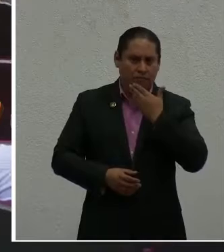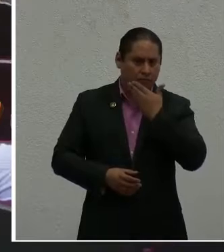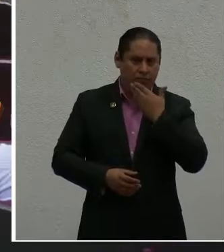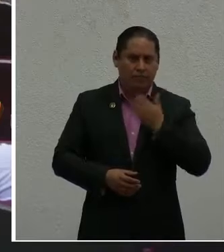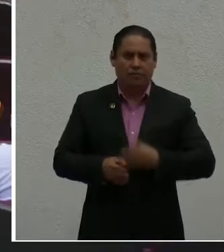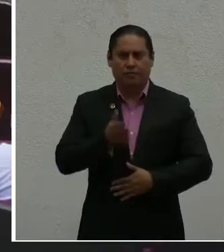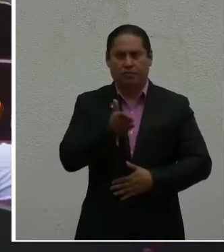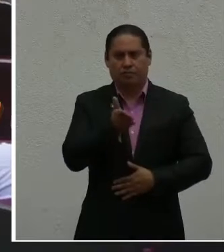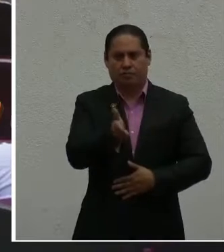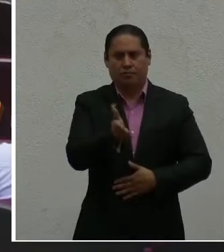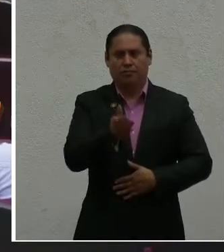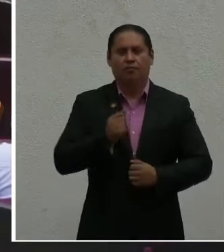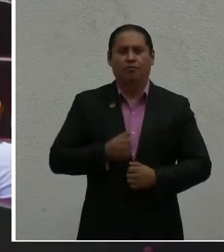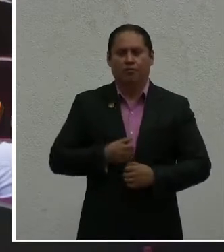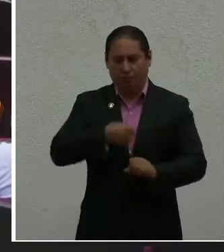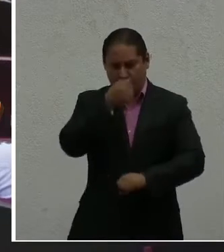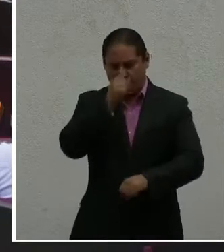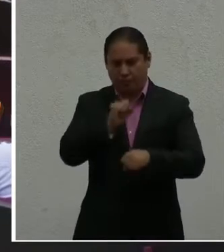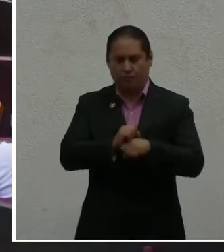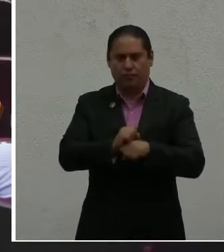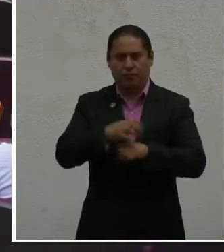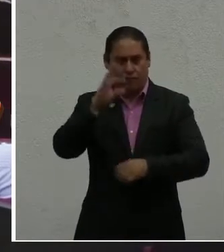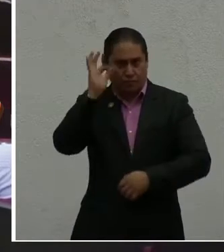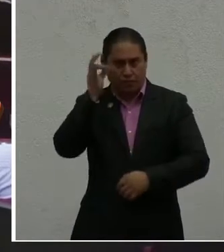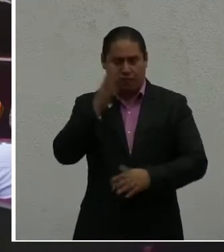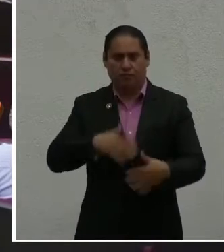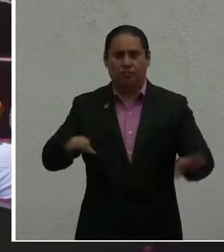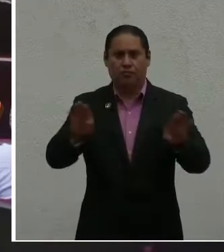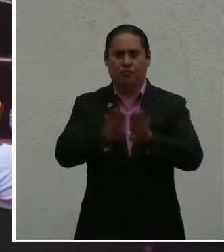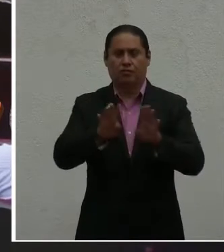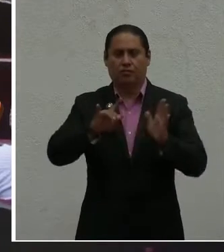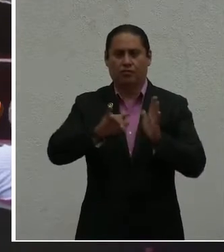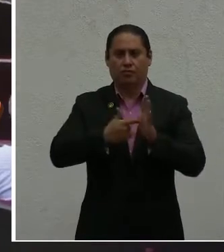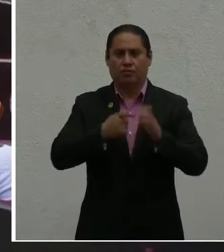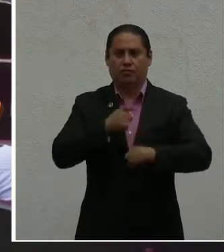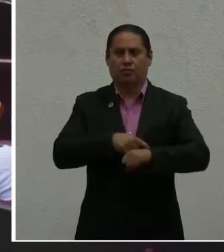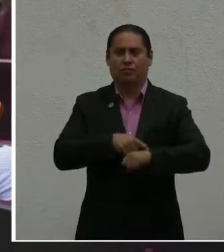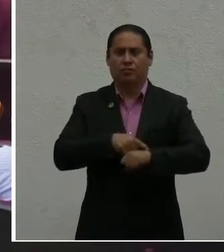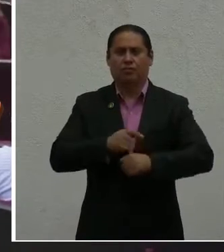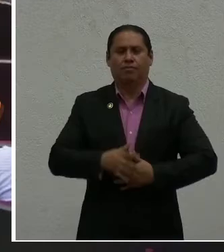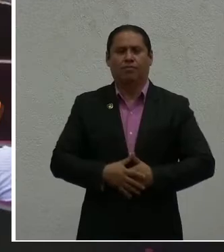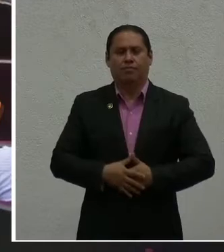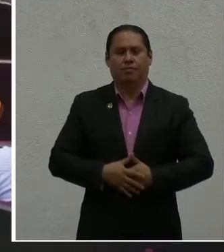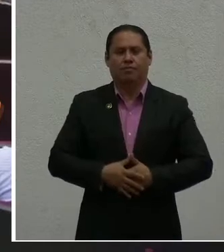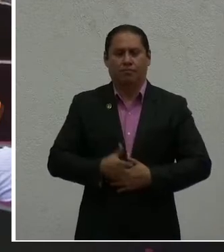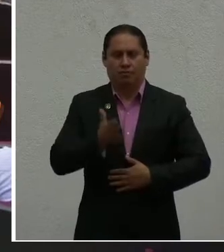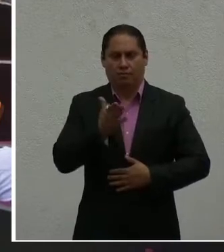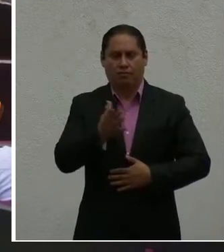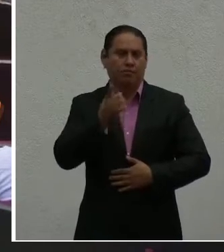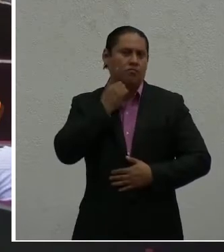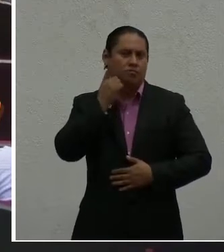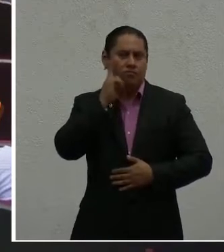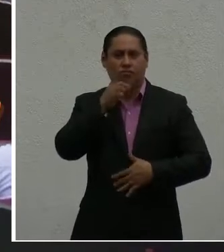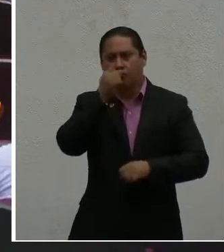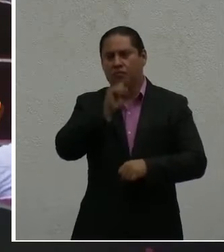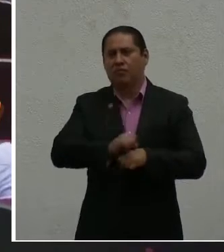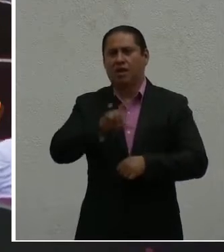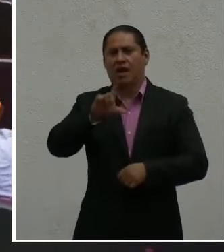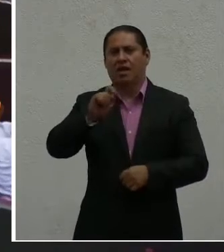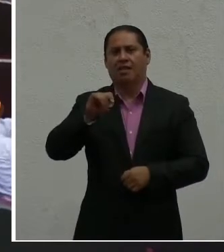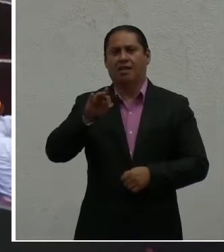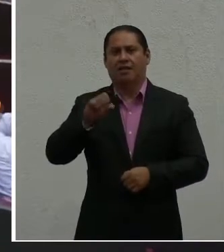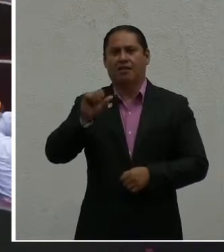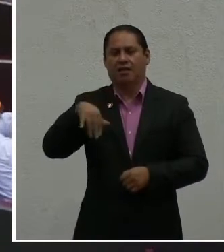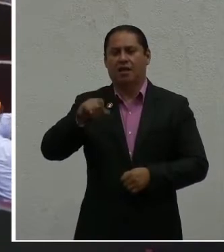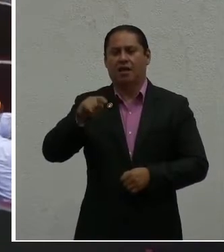Solicito a la Secretaría cierre el sistema electrónico. Solicito a la diputada secretaria Leticia Méndez Sin